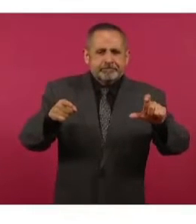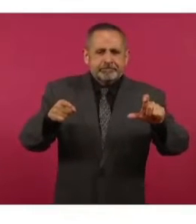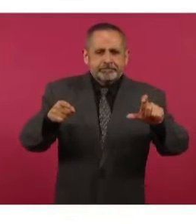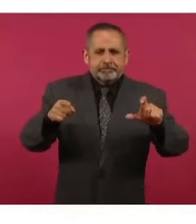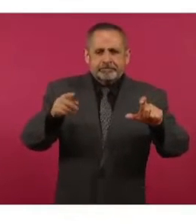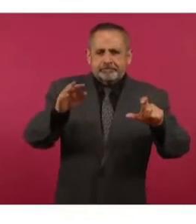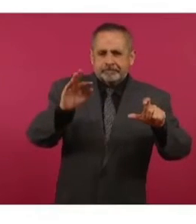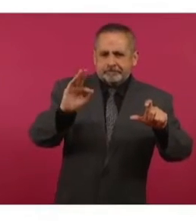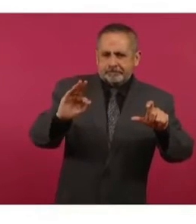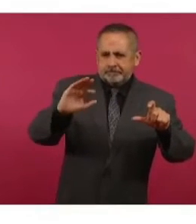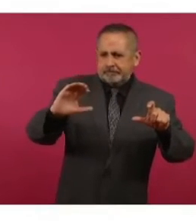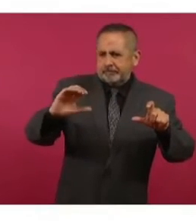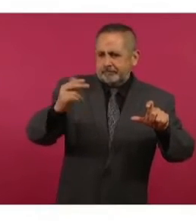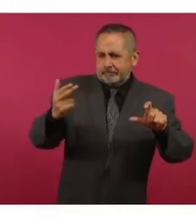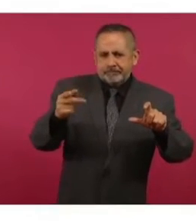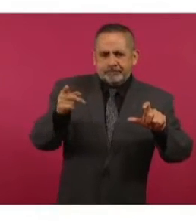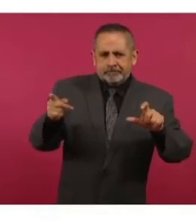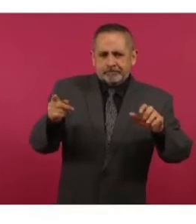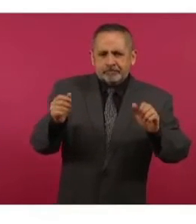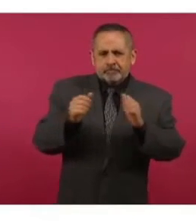en Nueva York.